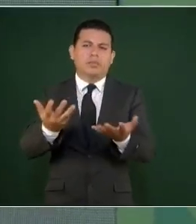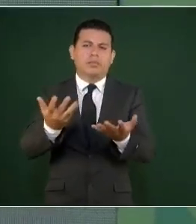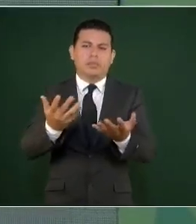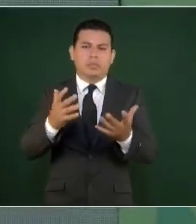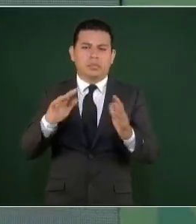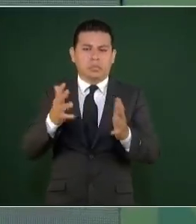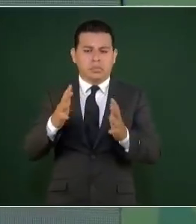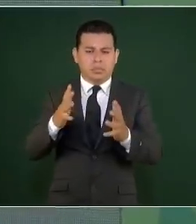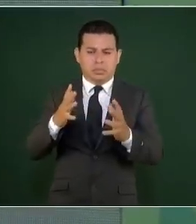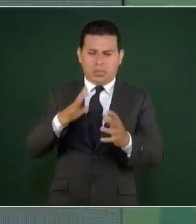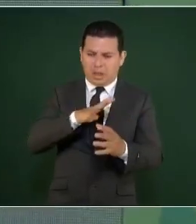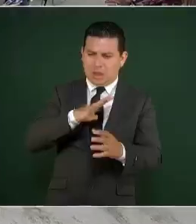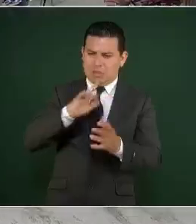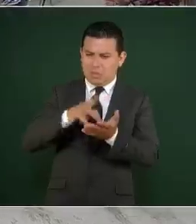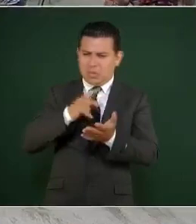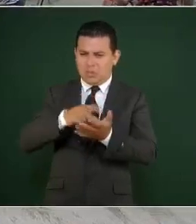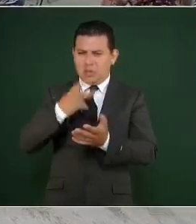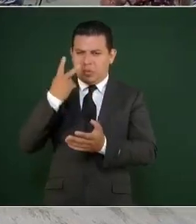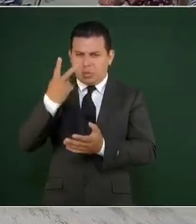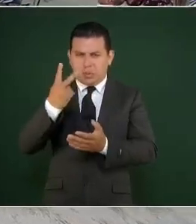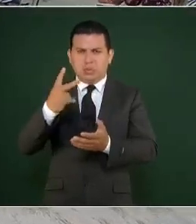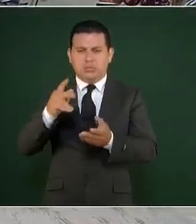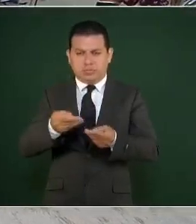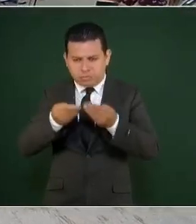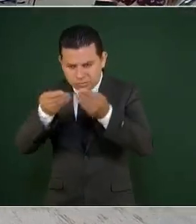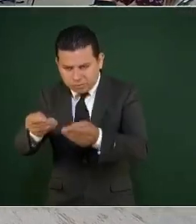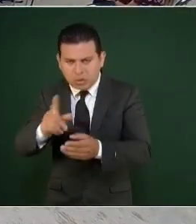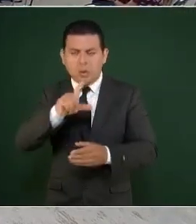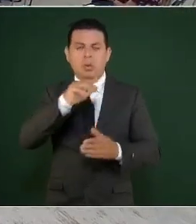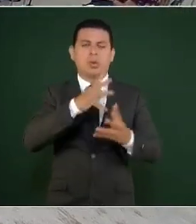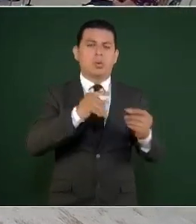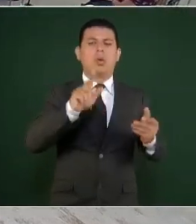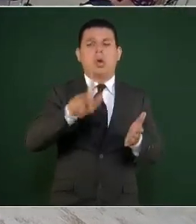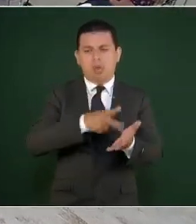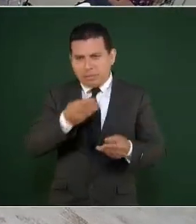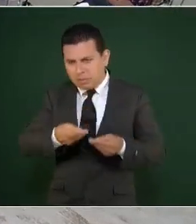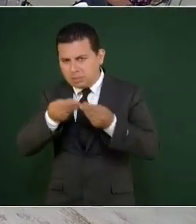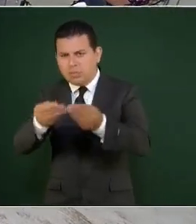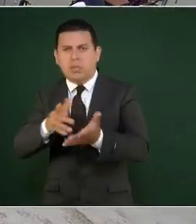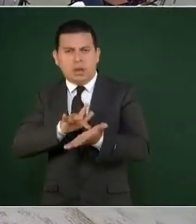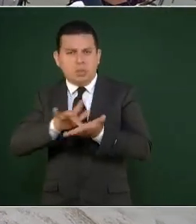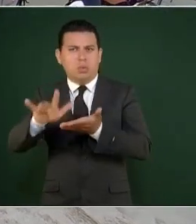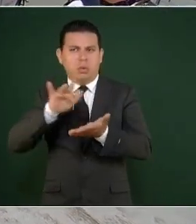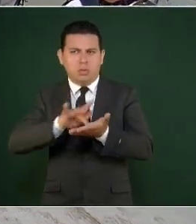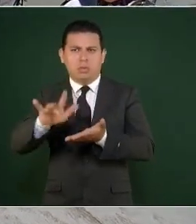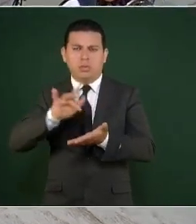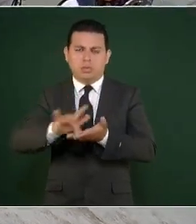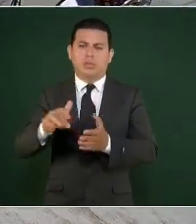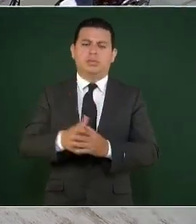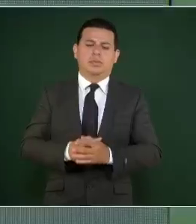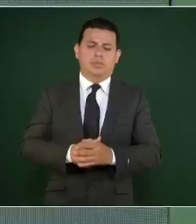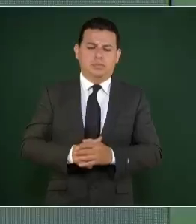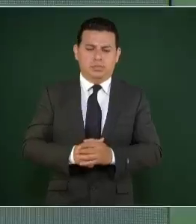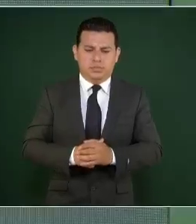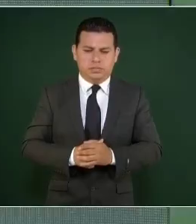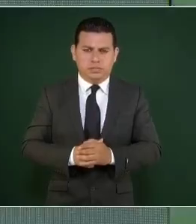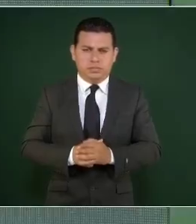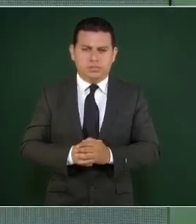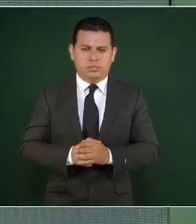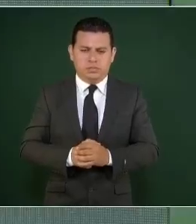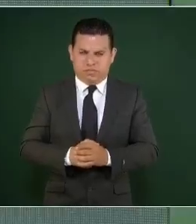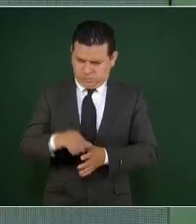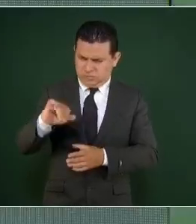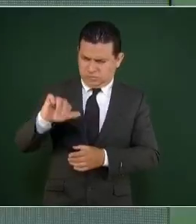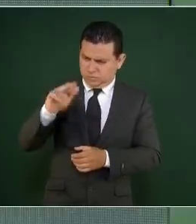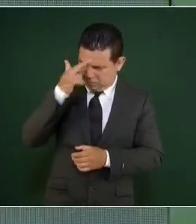creo que ya van dos entregas. Les entregó una y media, falta la otra mitad. Una mitad.